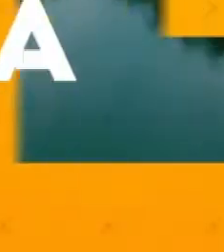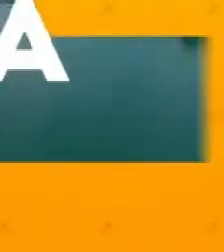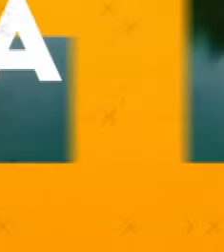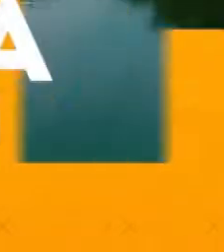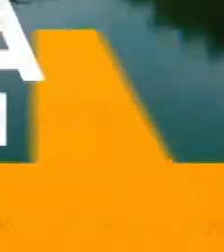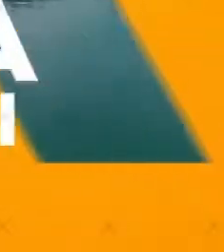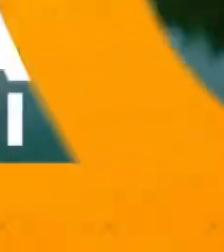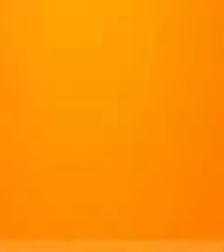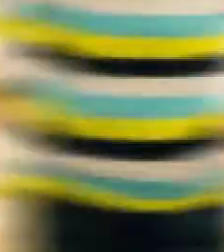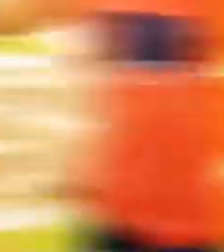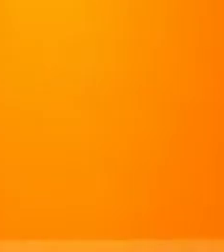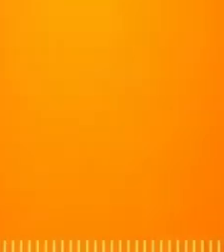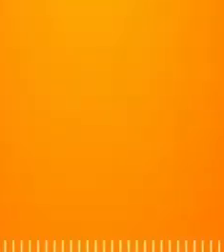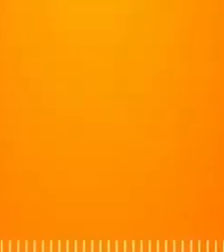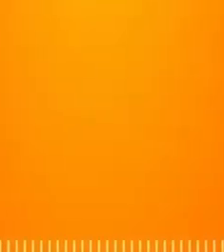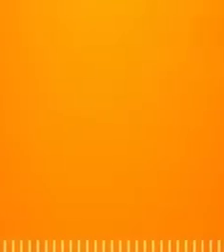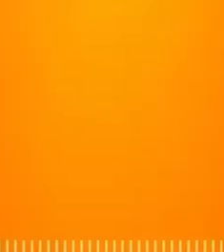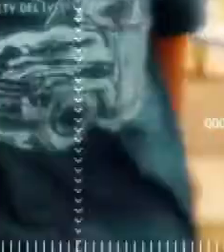ti